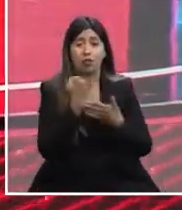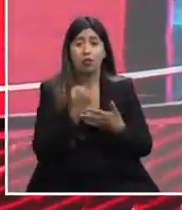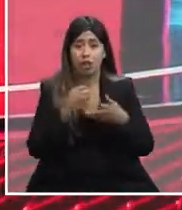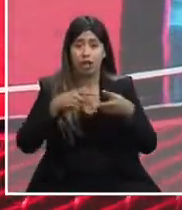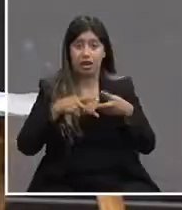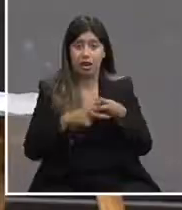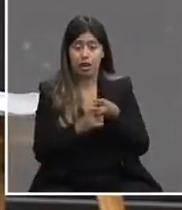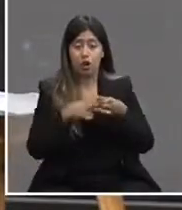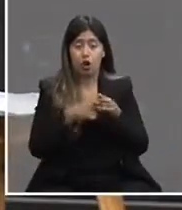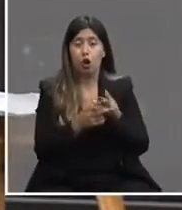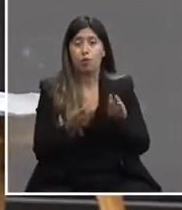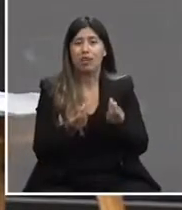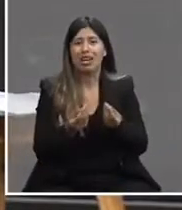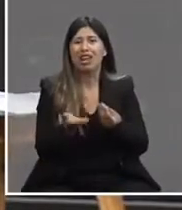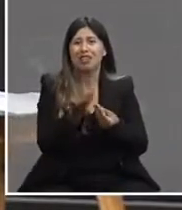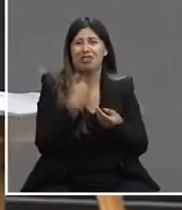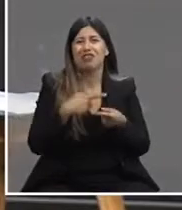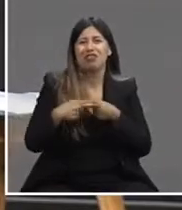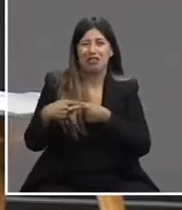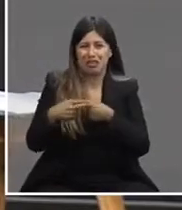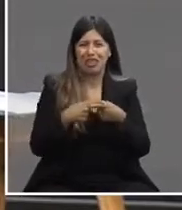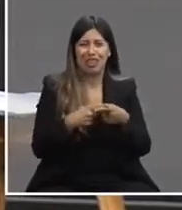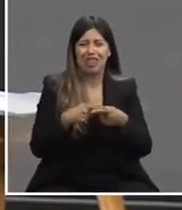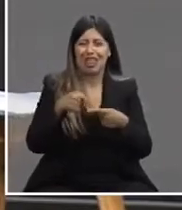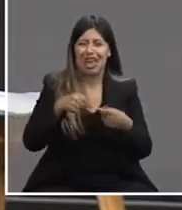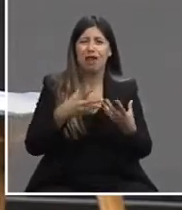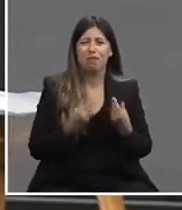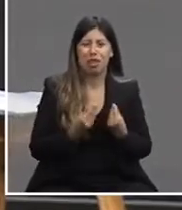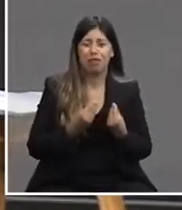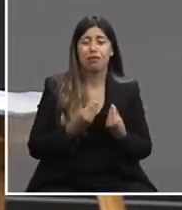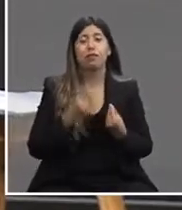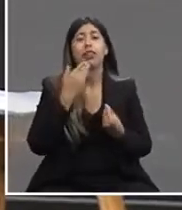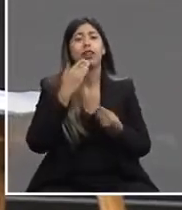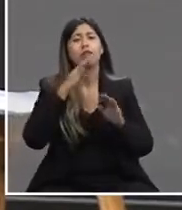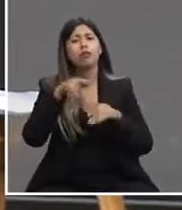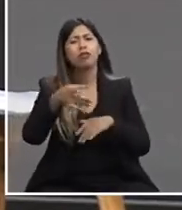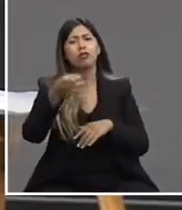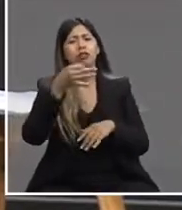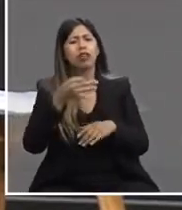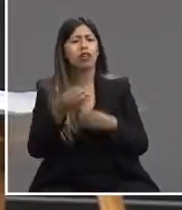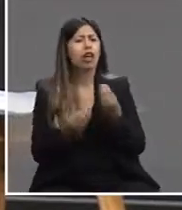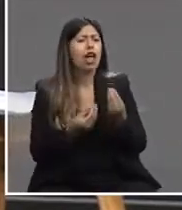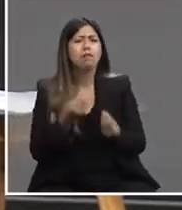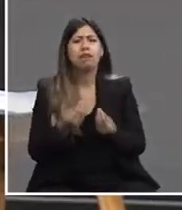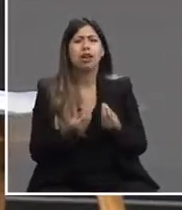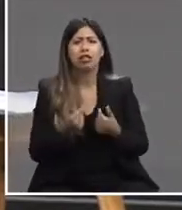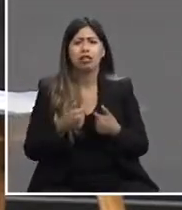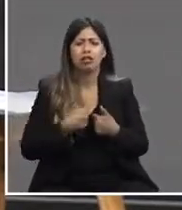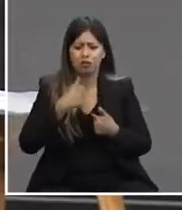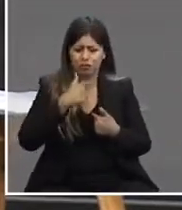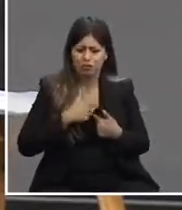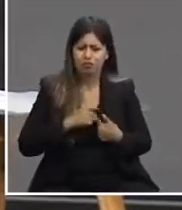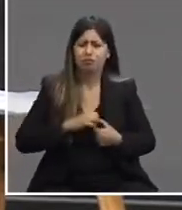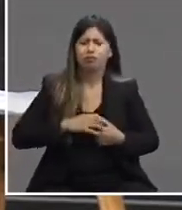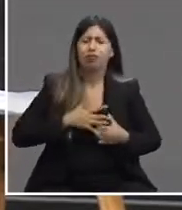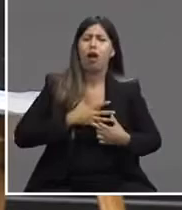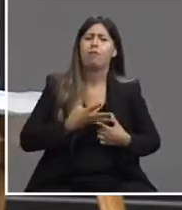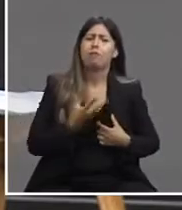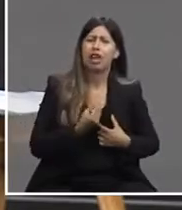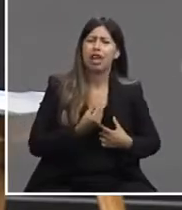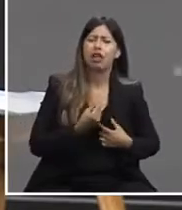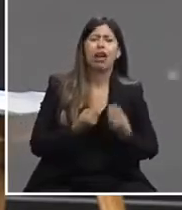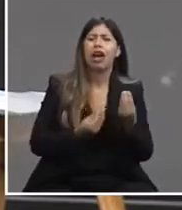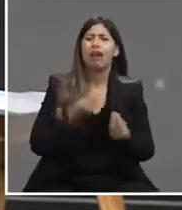sociedad. Y quiero que hablemos de eso que habíamos hablado antes, donde tú decías, bueno, ¿qué me pasa cuando siento miedo? Eso tal vez puede ser un